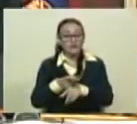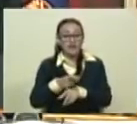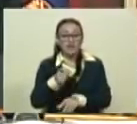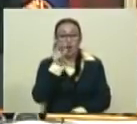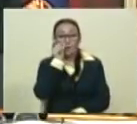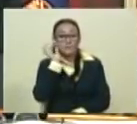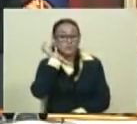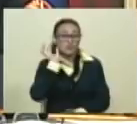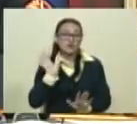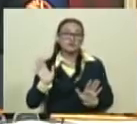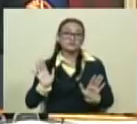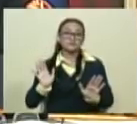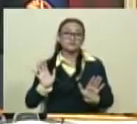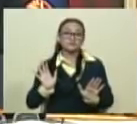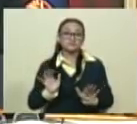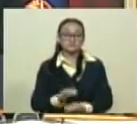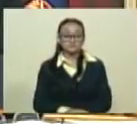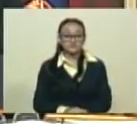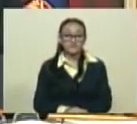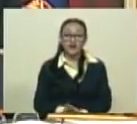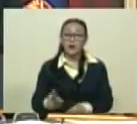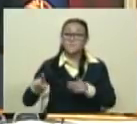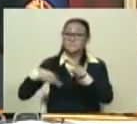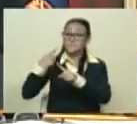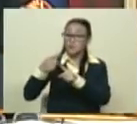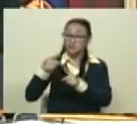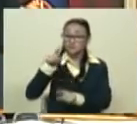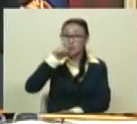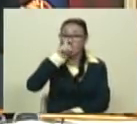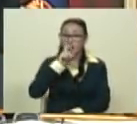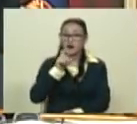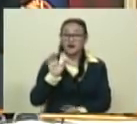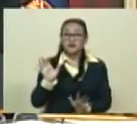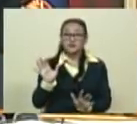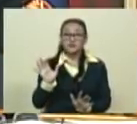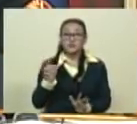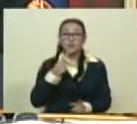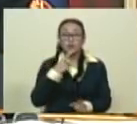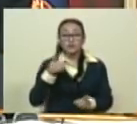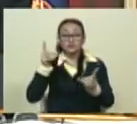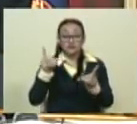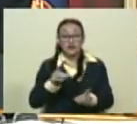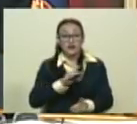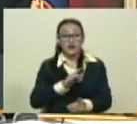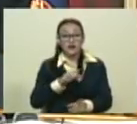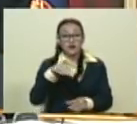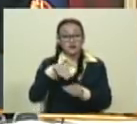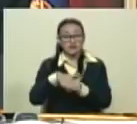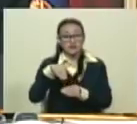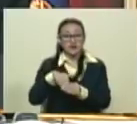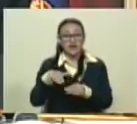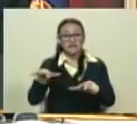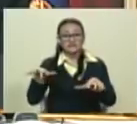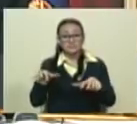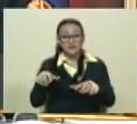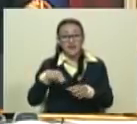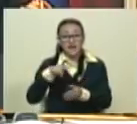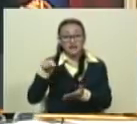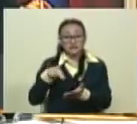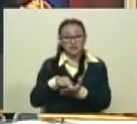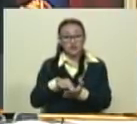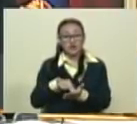¿verdad? Y el próximo año, bueno, cuando lo determine el Poder Electoral y lo determine la Asamblea Nacional